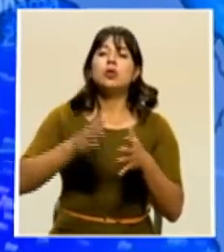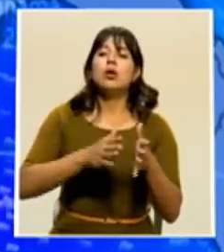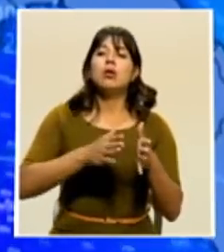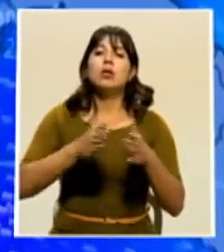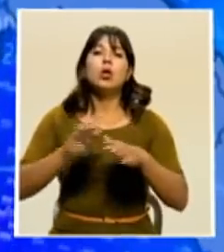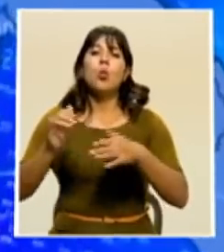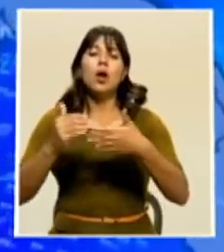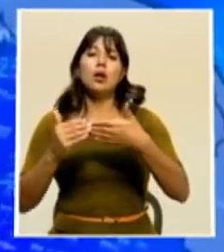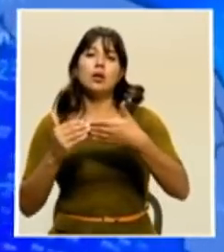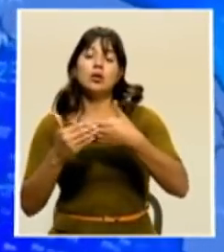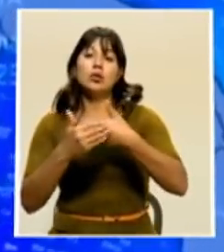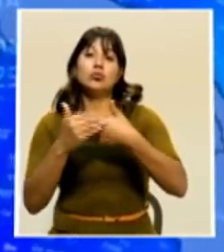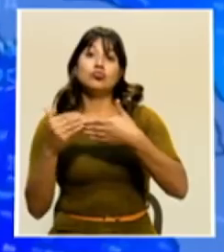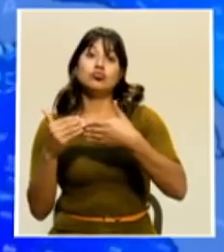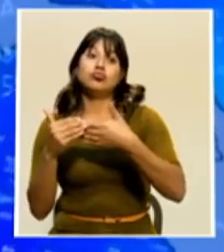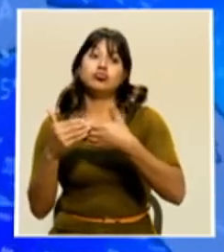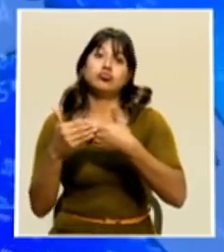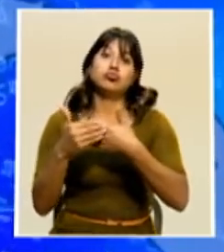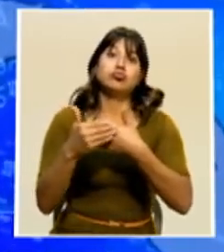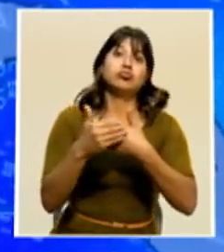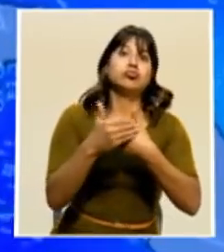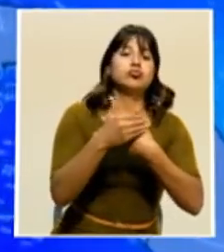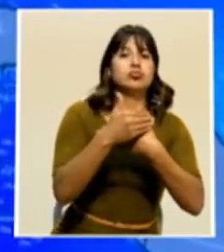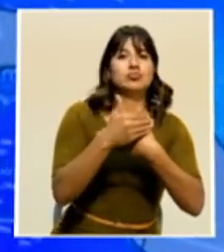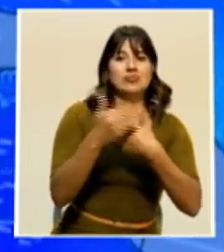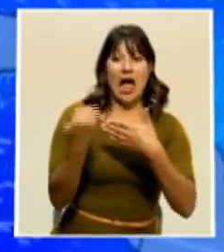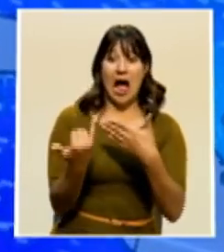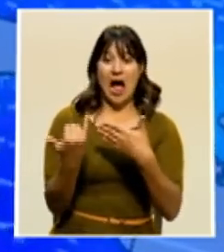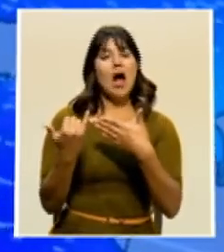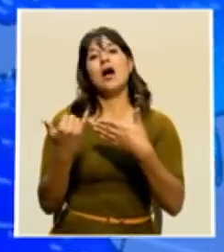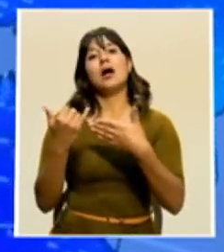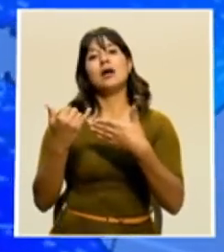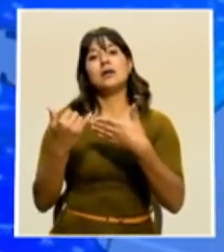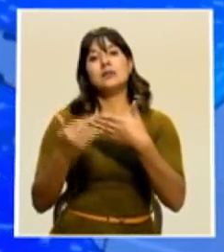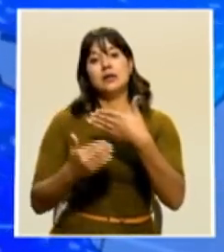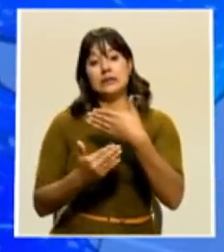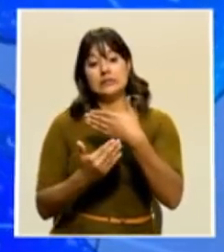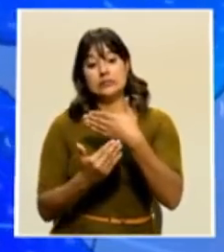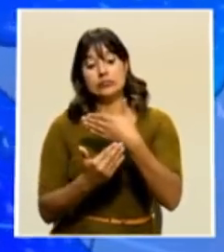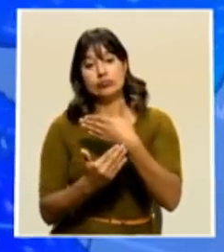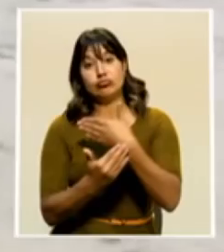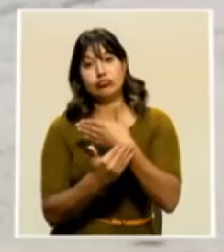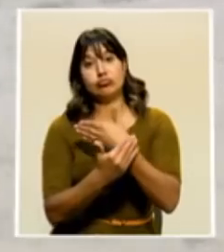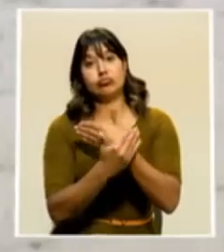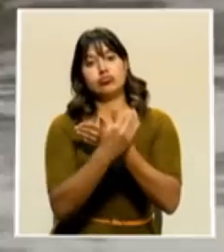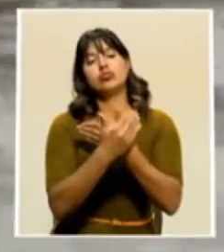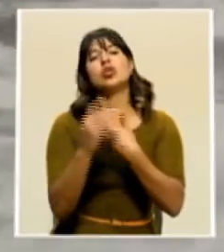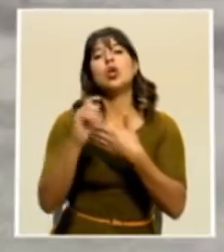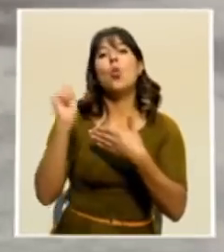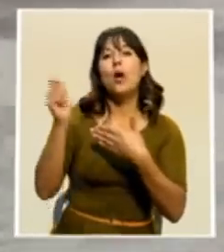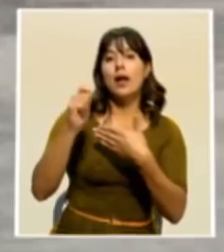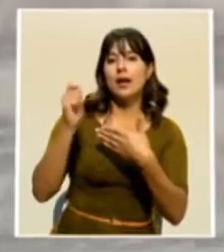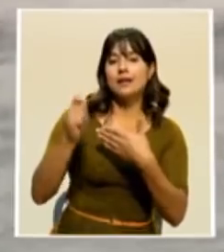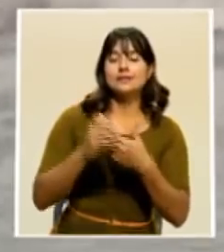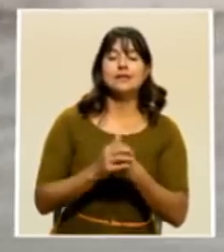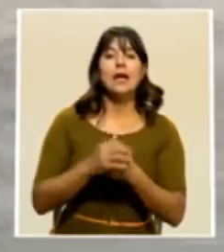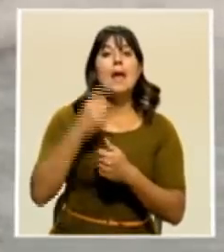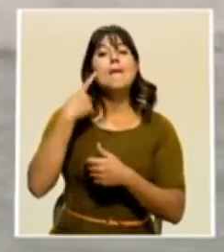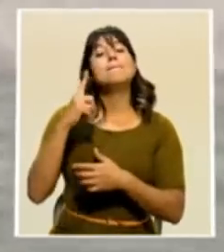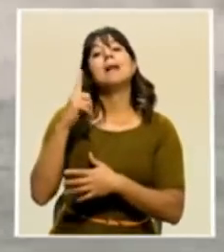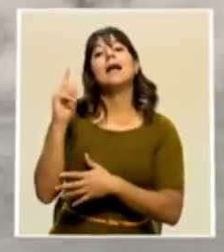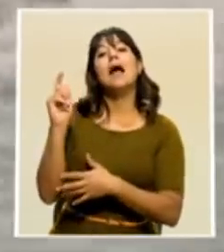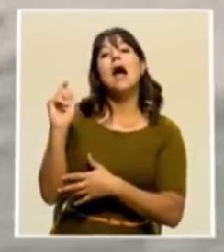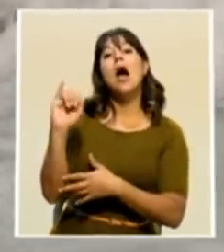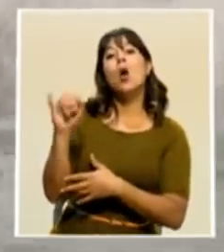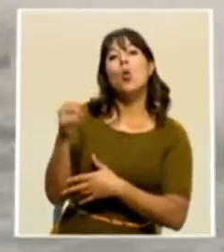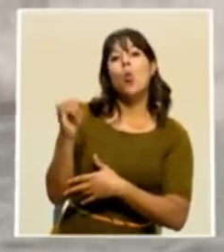viernes, incluso hasta sábado, olas máximas de 3 metros con mar picado en toda esa región. Para el jueves se espera que el oleaje